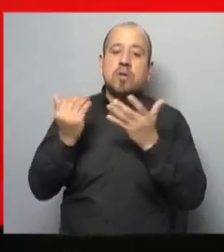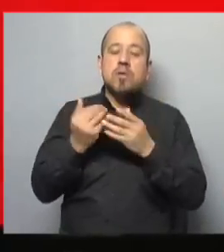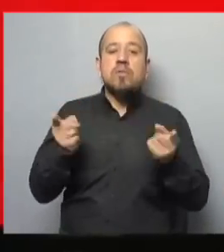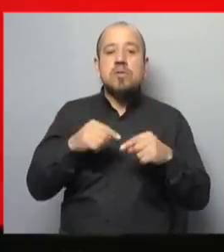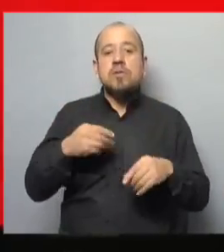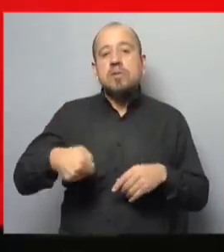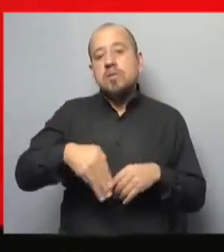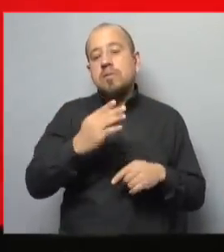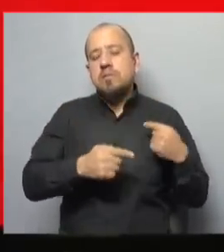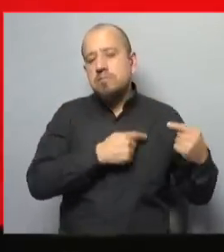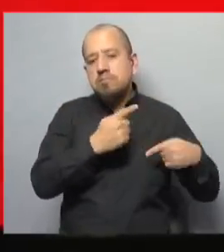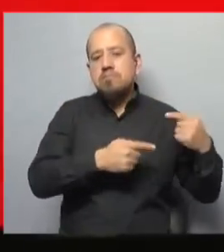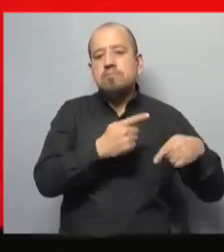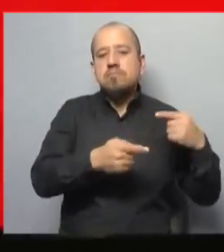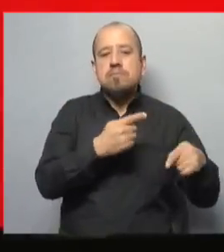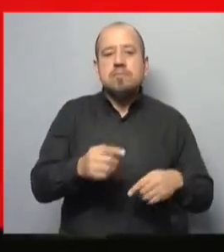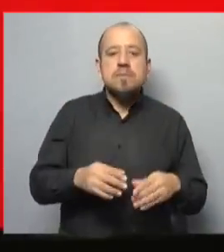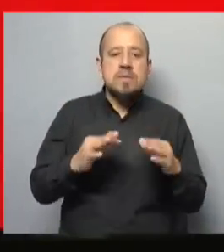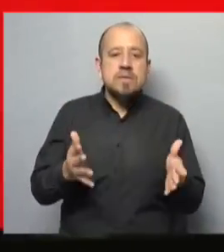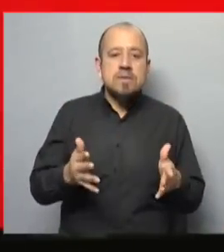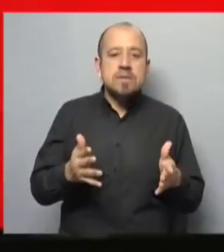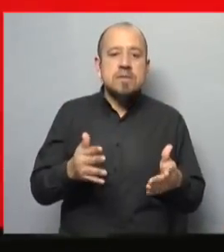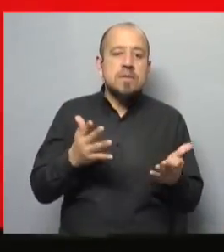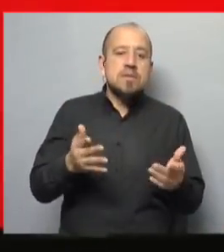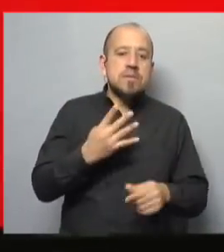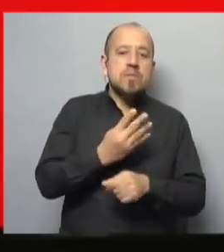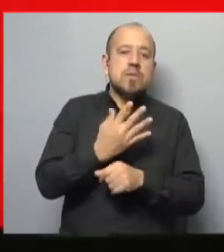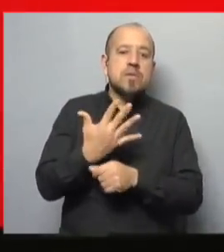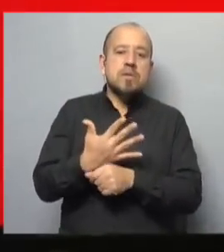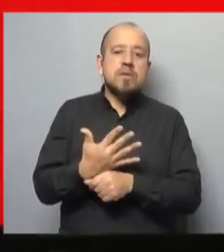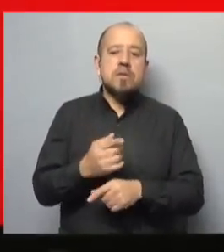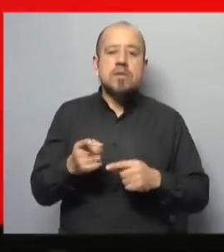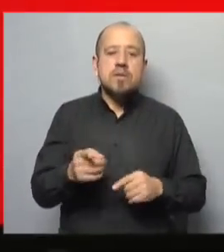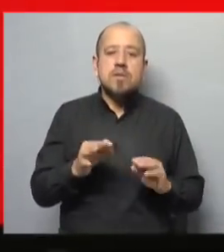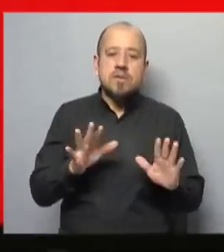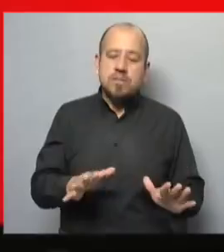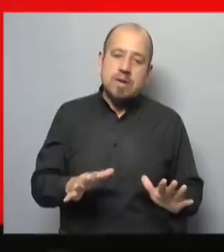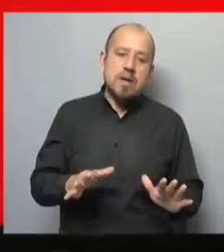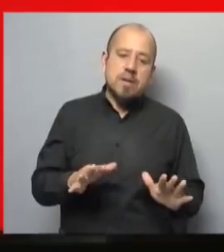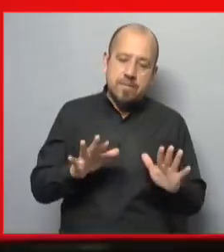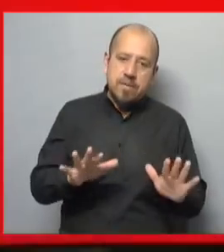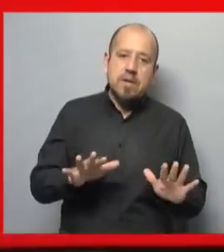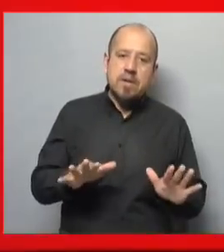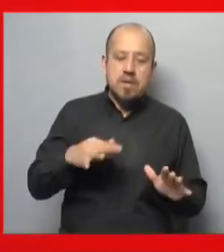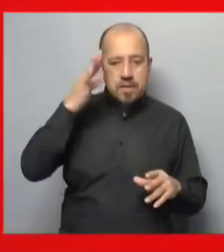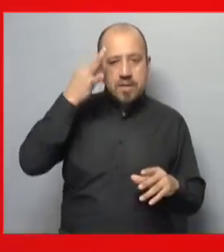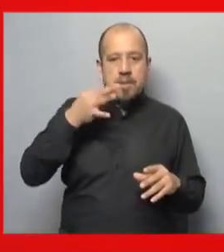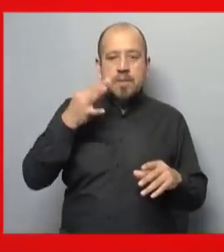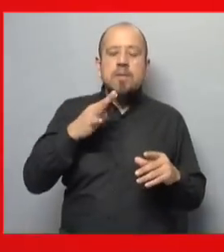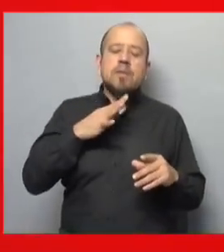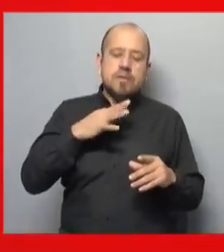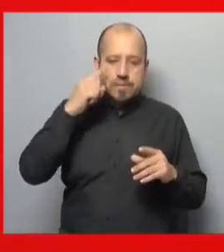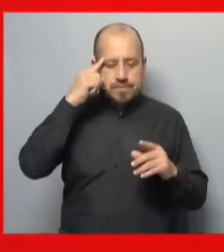como se hace en forma continua ahora ya parece que no te vas al cuarto o quinto hay que ubicarse hay que ver la realidad yo sé que cuesta